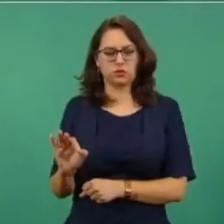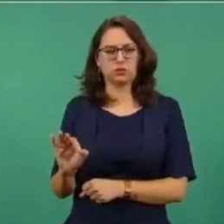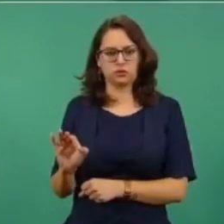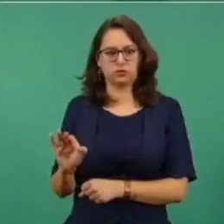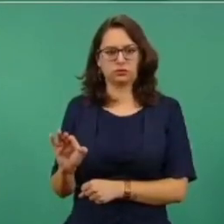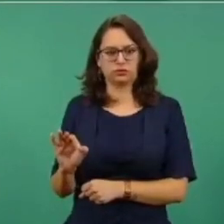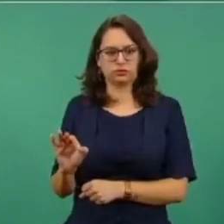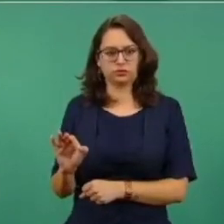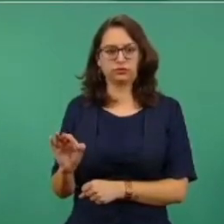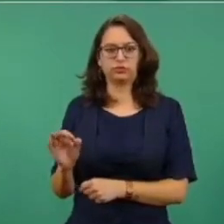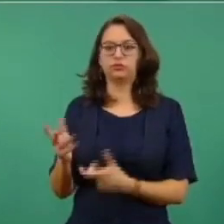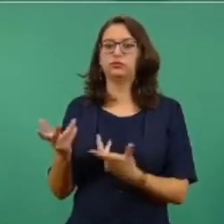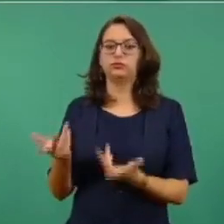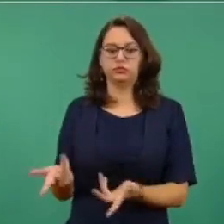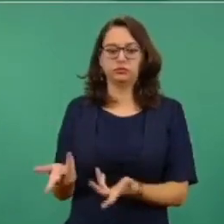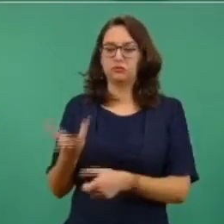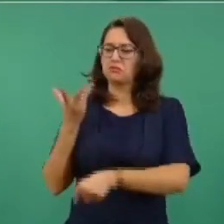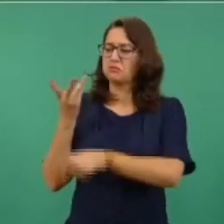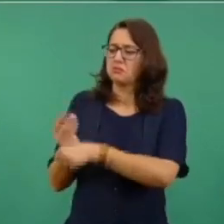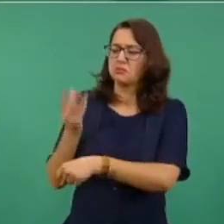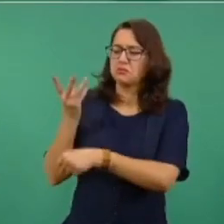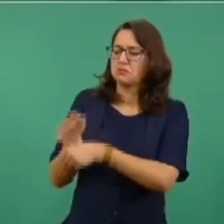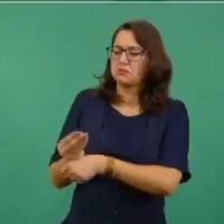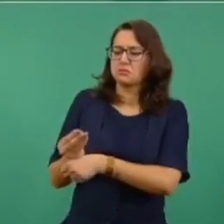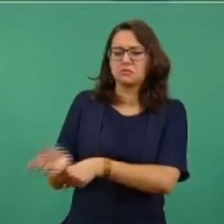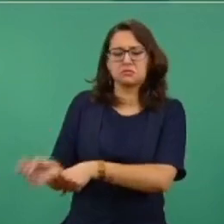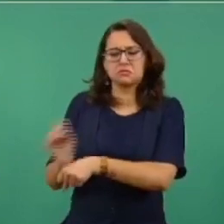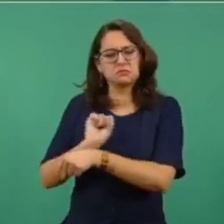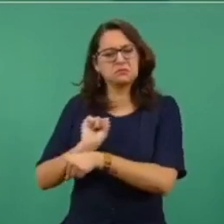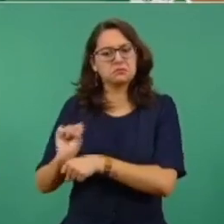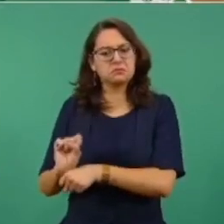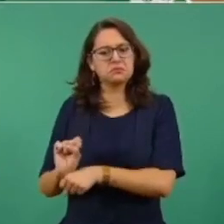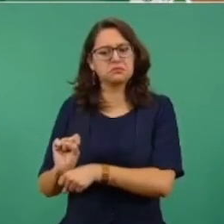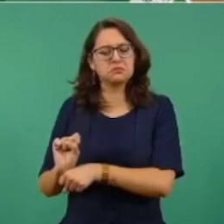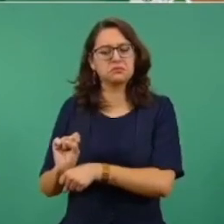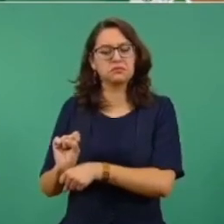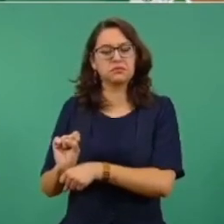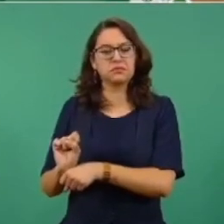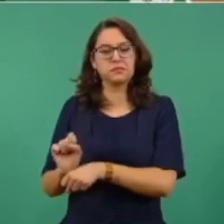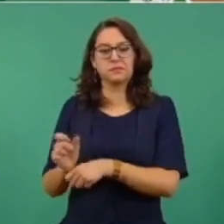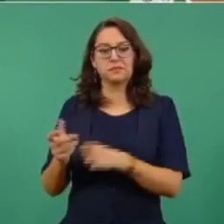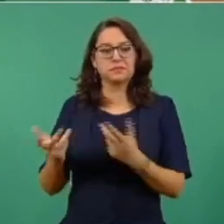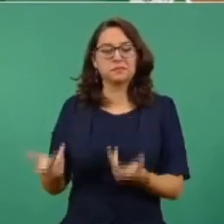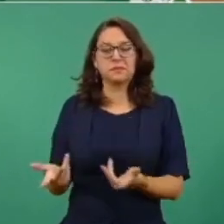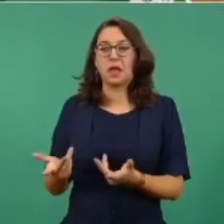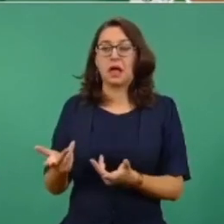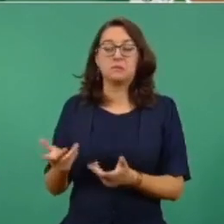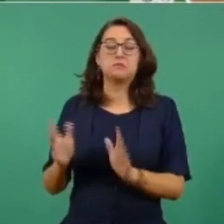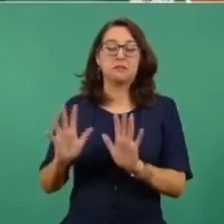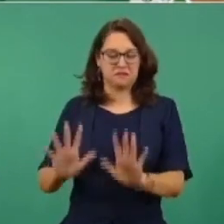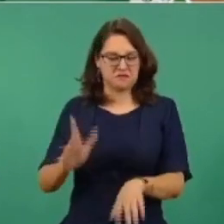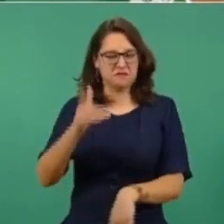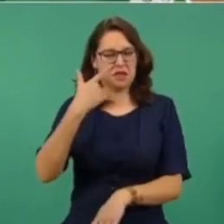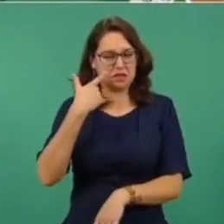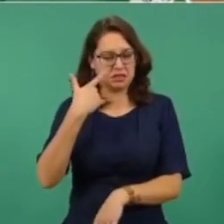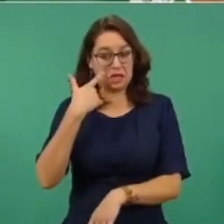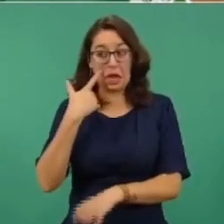hidroeléctricas, sin problemas. Es más, sin la modernización,